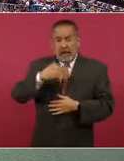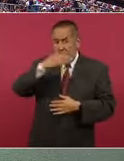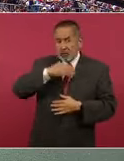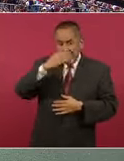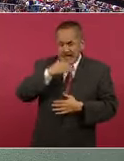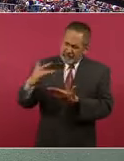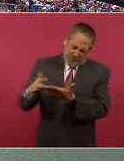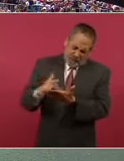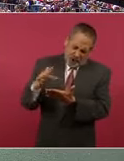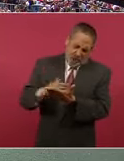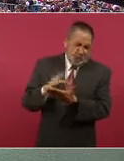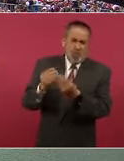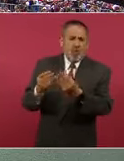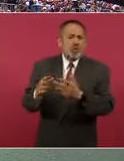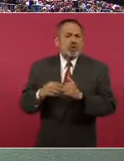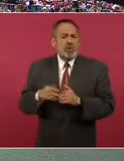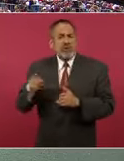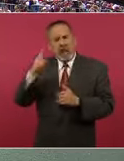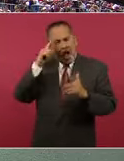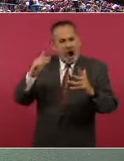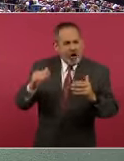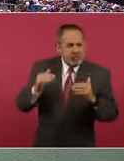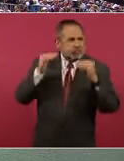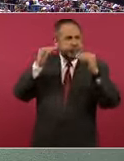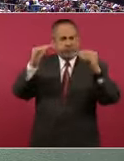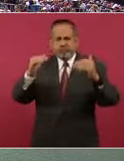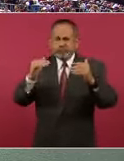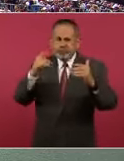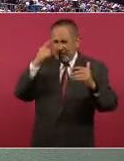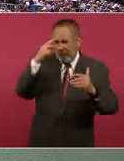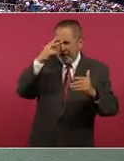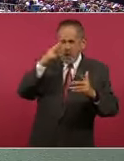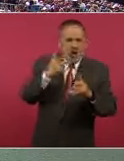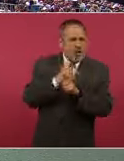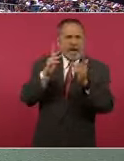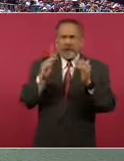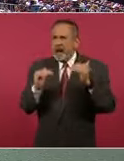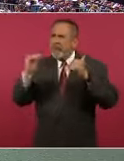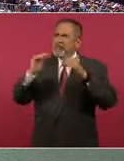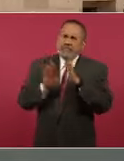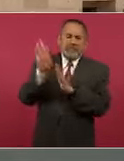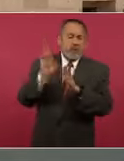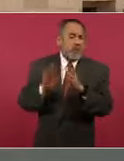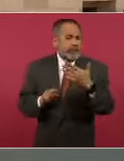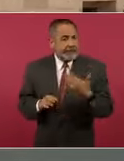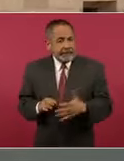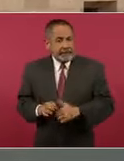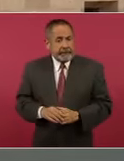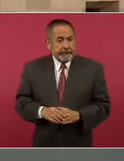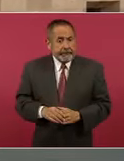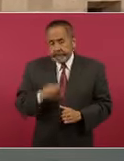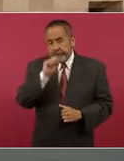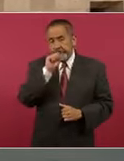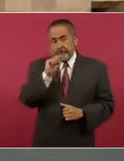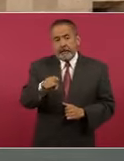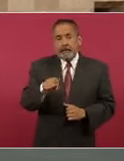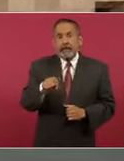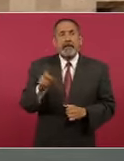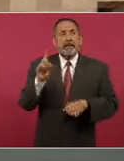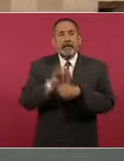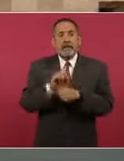lucha por la soberanía nacional. Por su parte, desde el